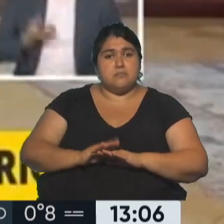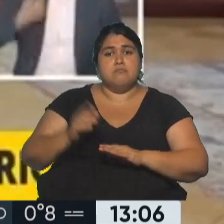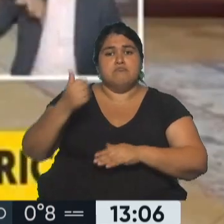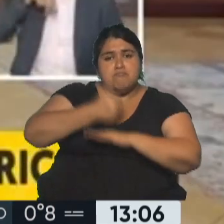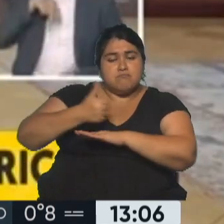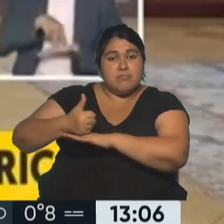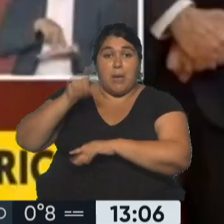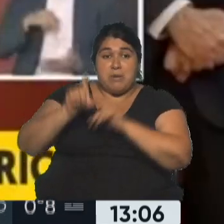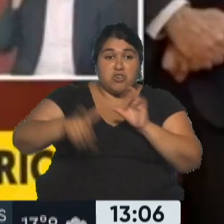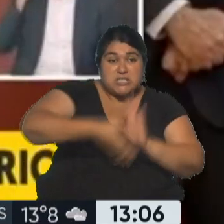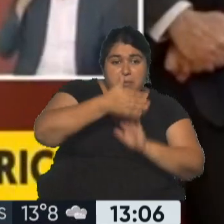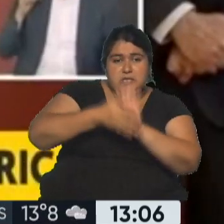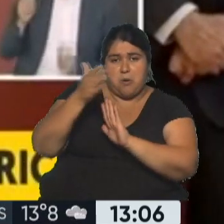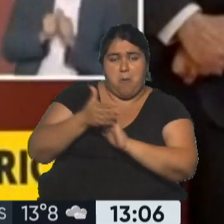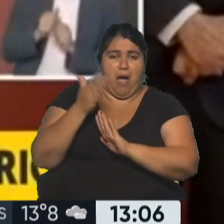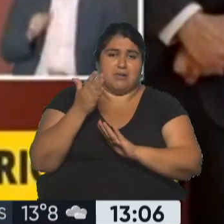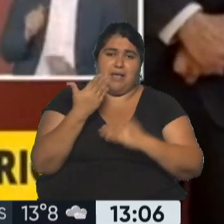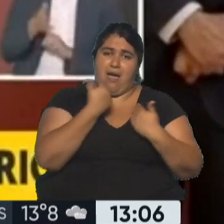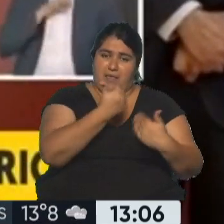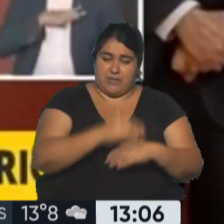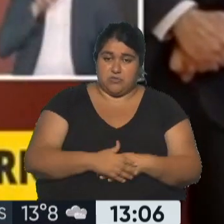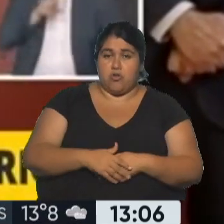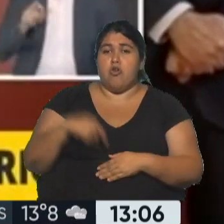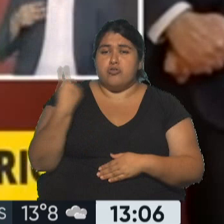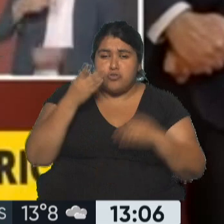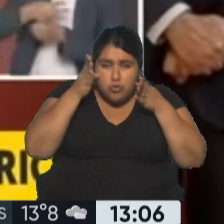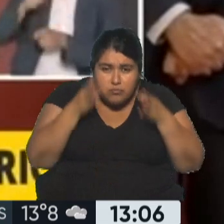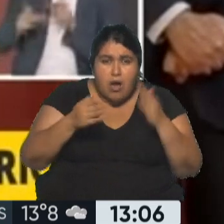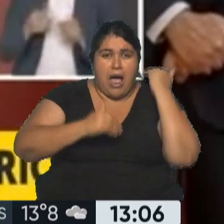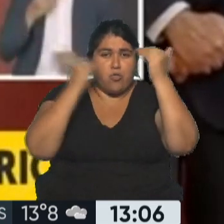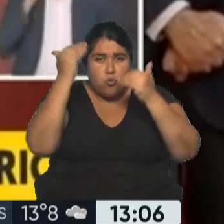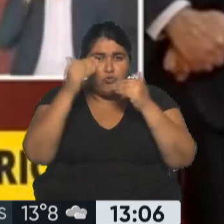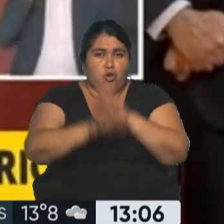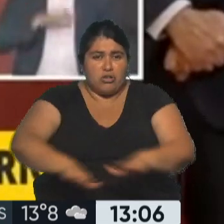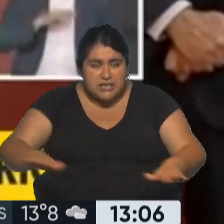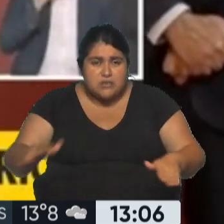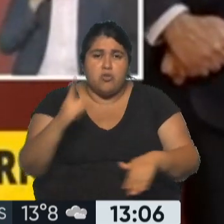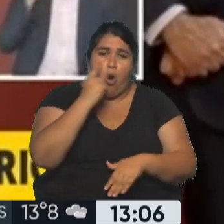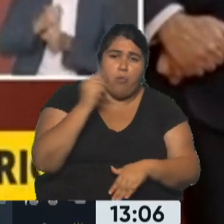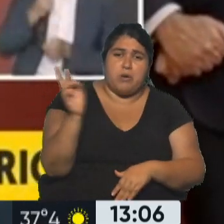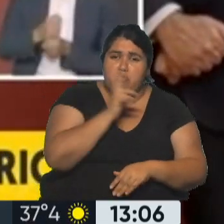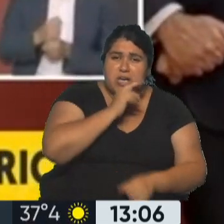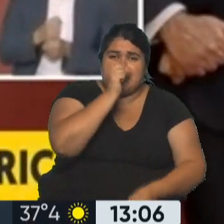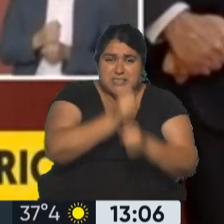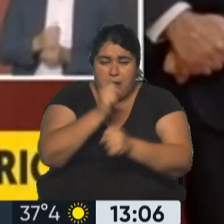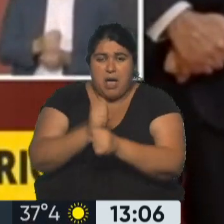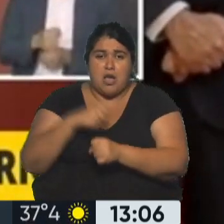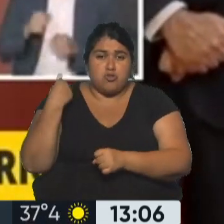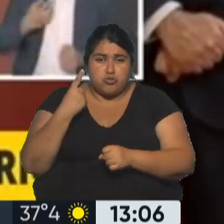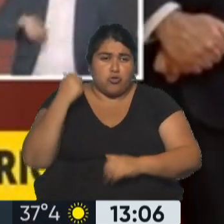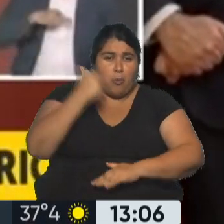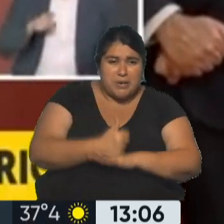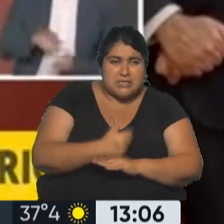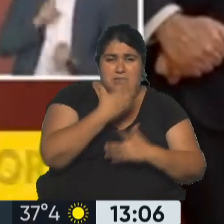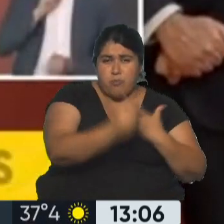Estaremos presentes por los niños y las niñas de nuestra patria, presentes por las personas mayores, por las mujeres, los hombres que trabajan, presentes por las